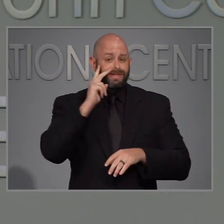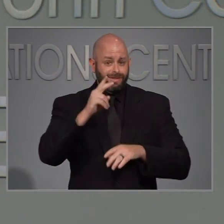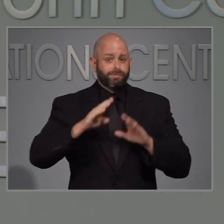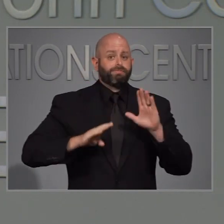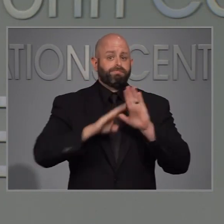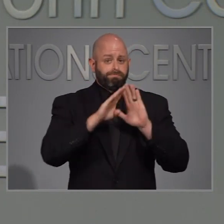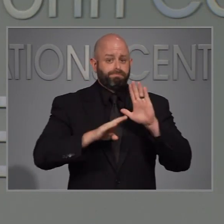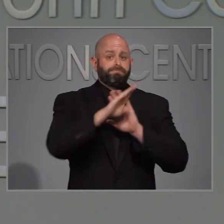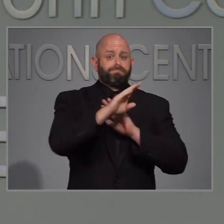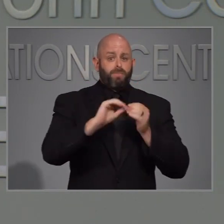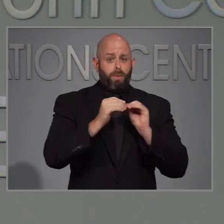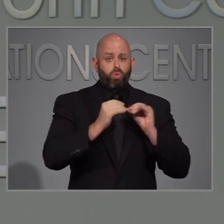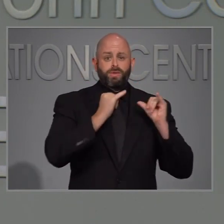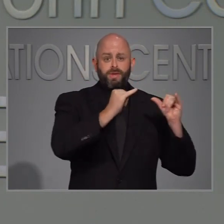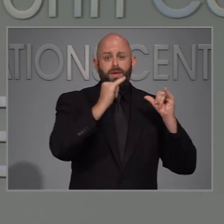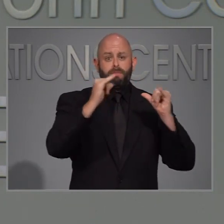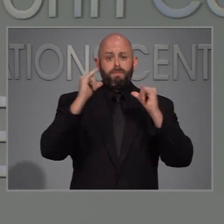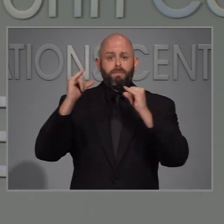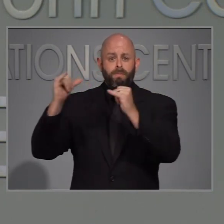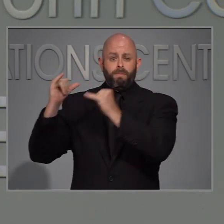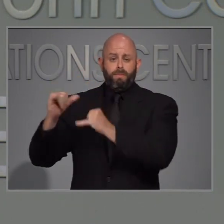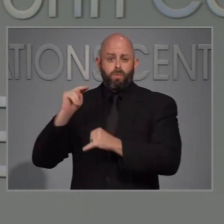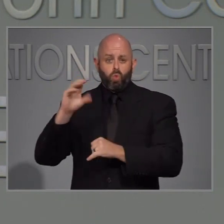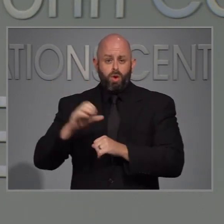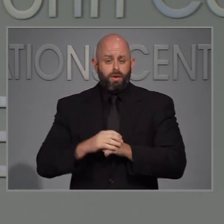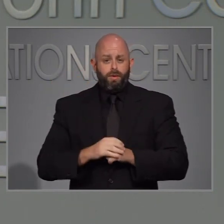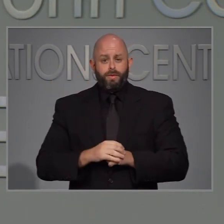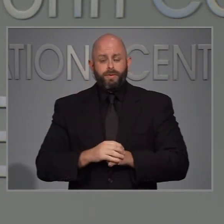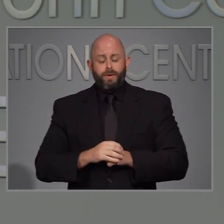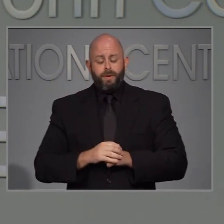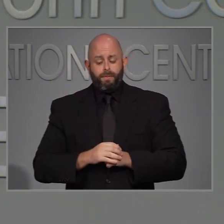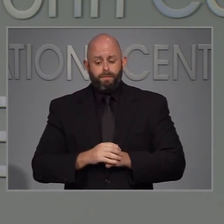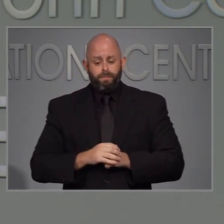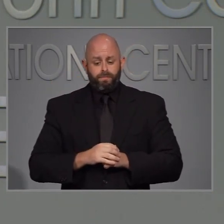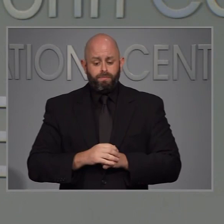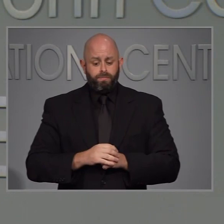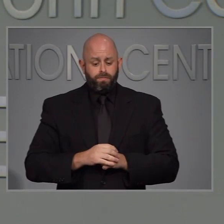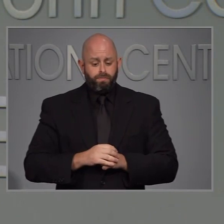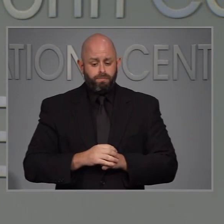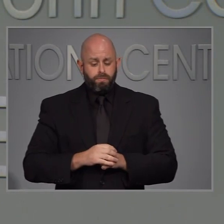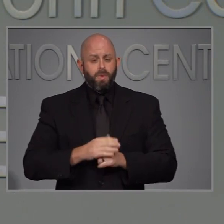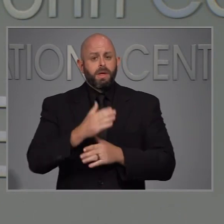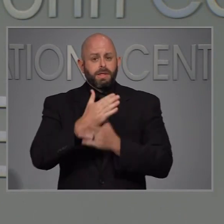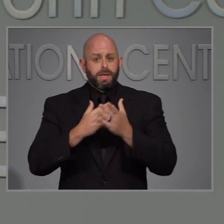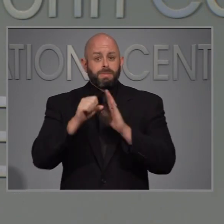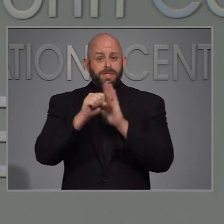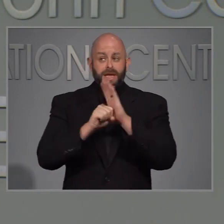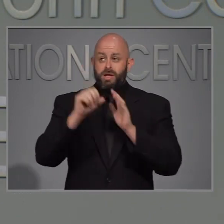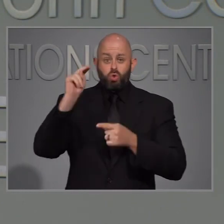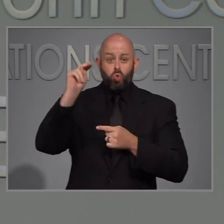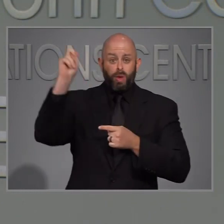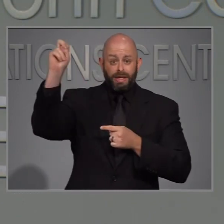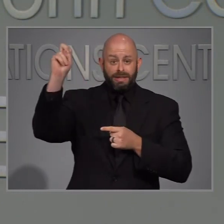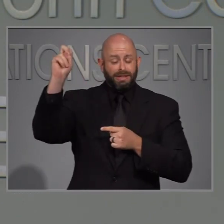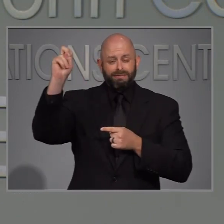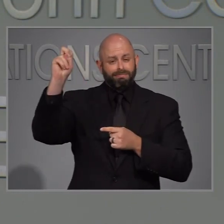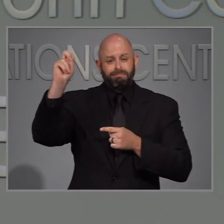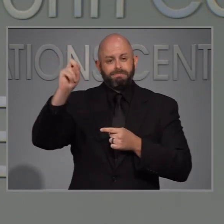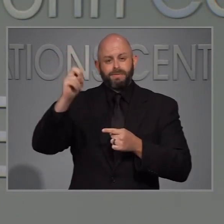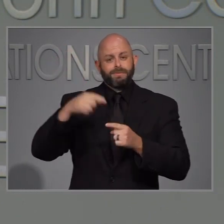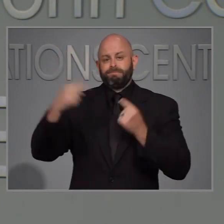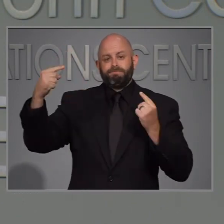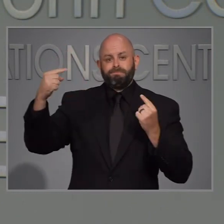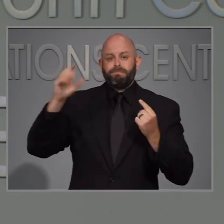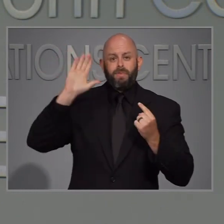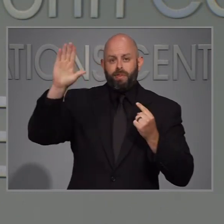viendo incrementos en sus cifras, al igual que Carolina del Norte. Yo no estoy de acuerdo con esa decisión del noreste. Yo creo